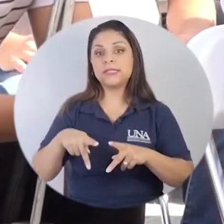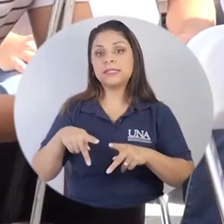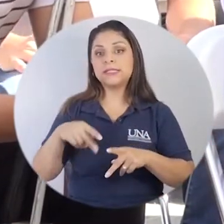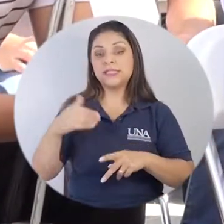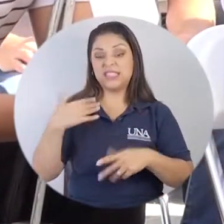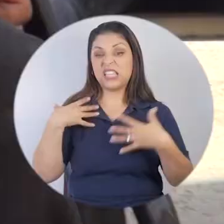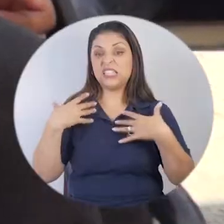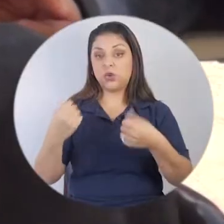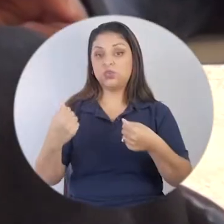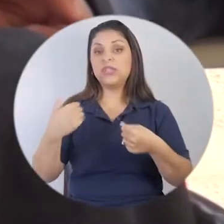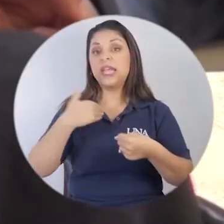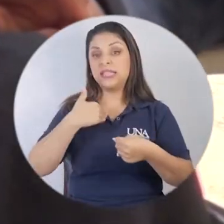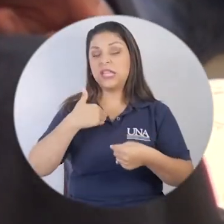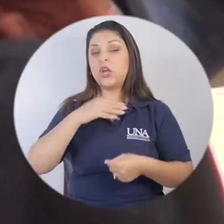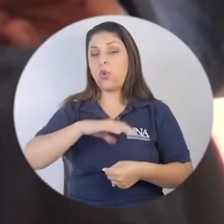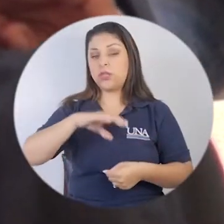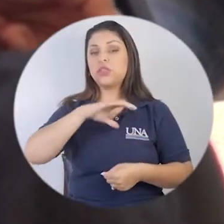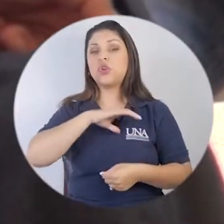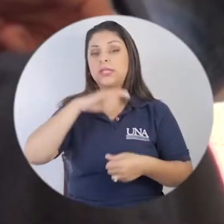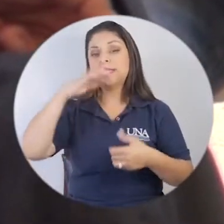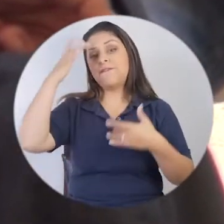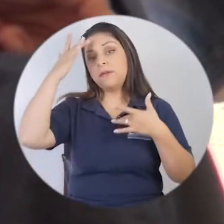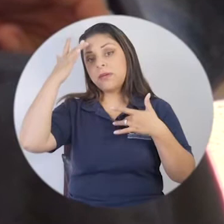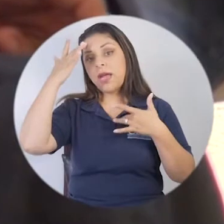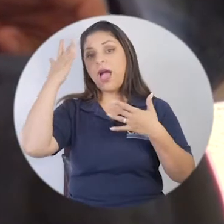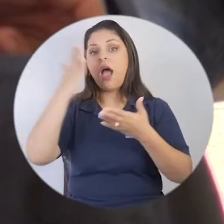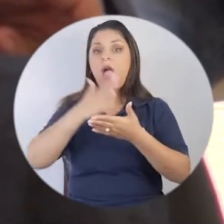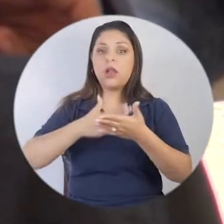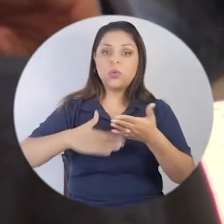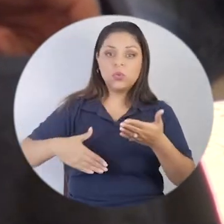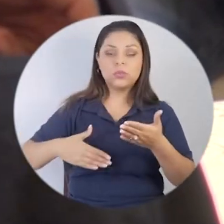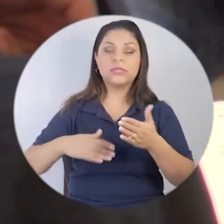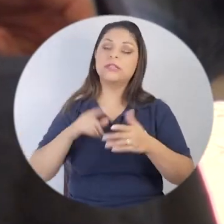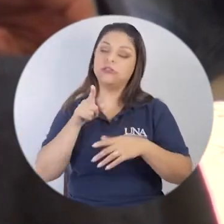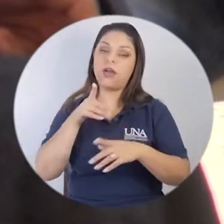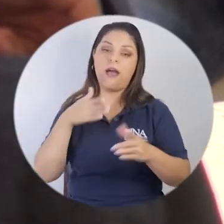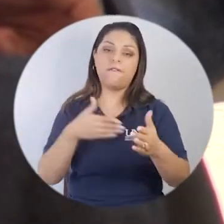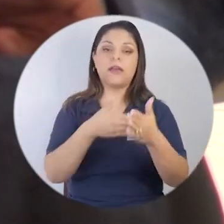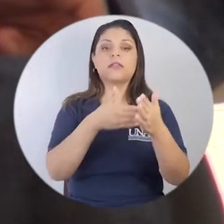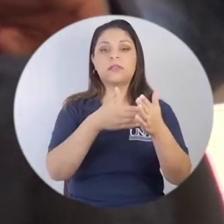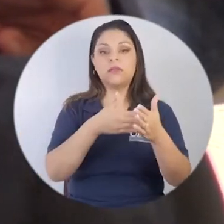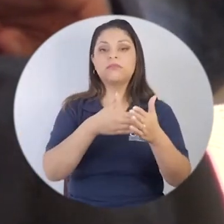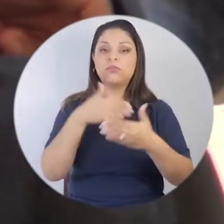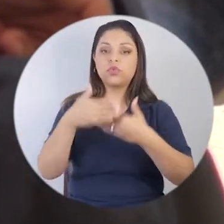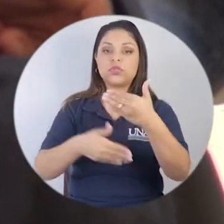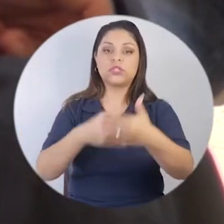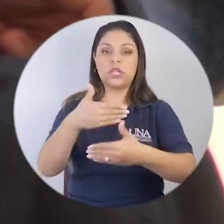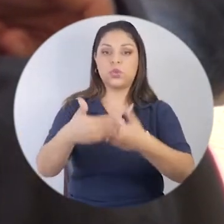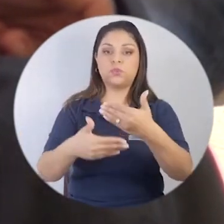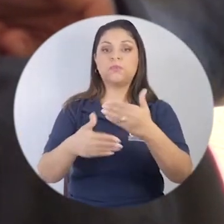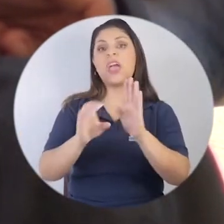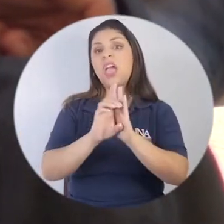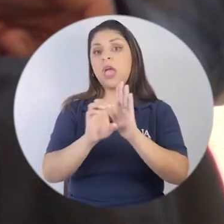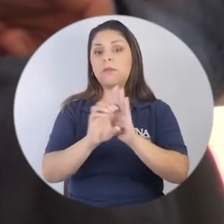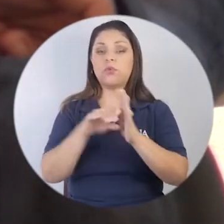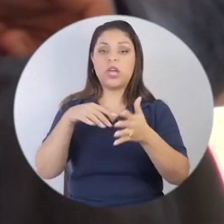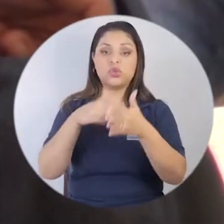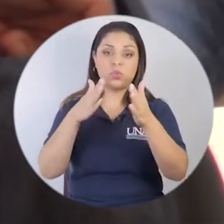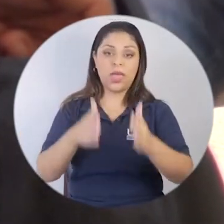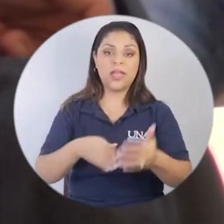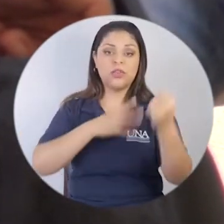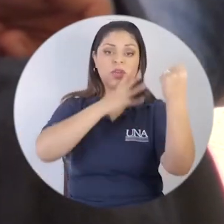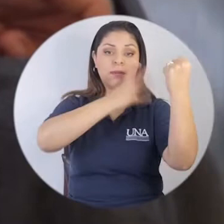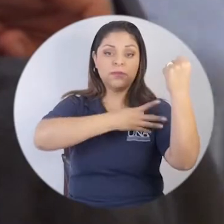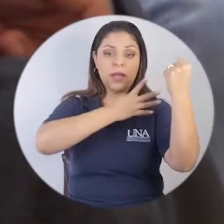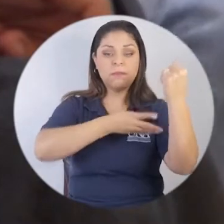condiciones de salud que repercuten en su proceso académico, ¿verdad? Uh-huh. Entonces podemos hablar de estudiantes con procesos de quimioterapia, ¿verdad? Por alguna Exacto. condición